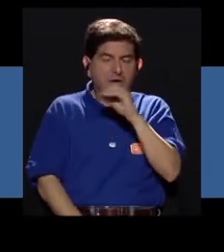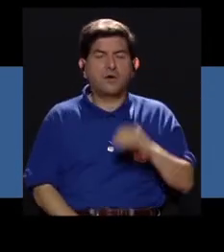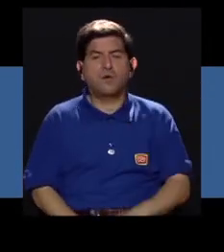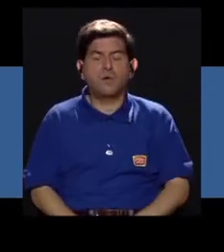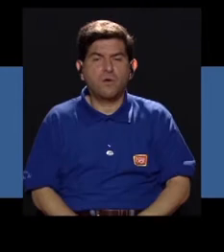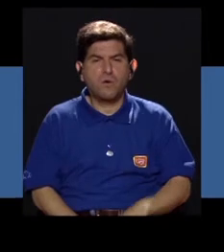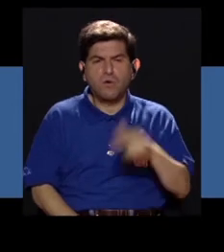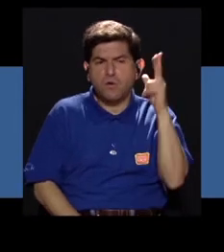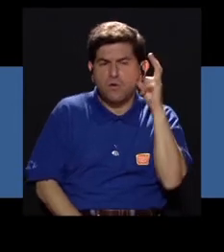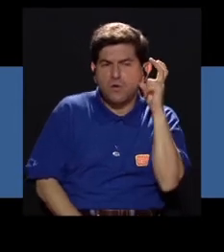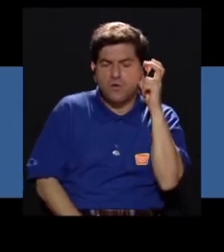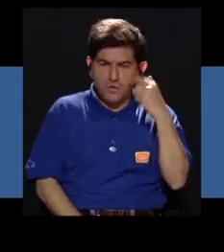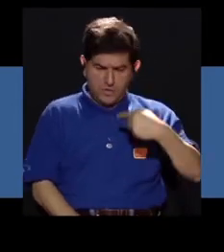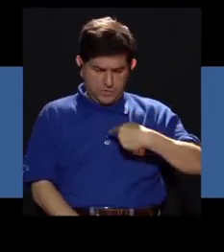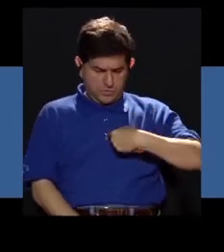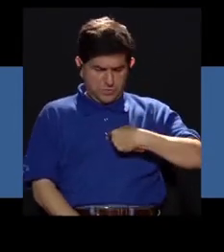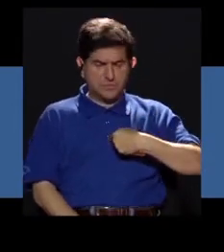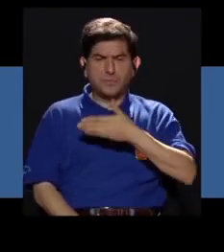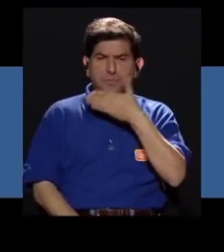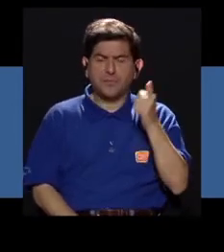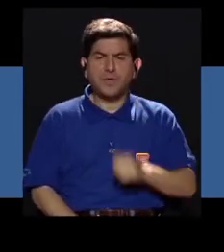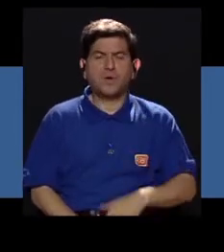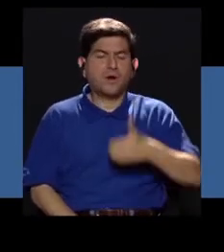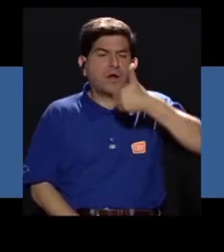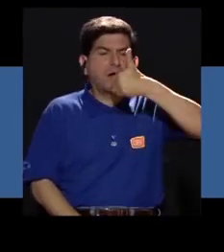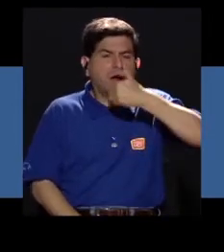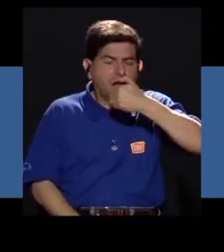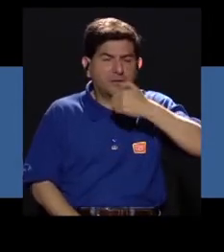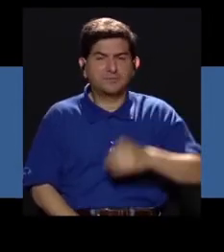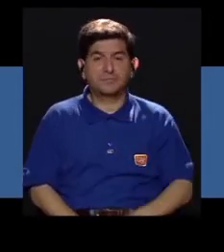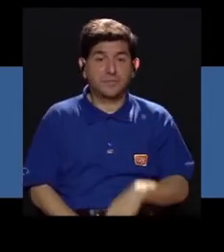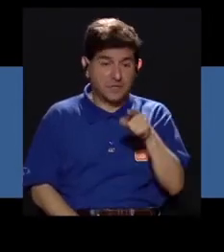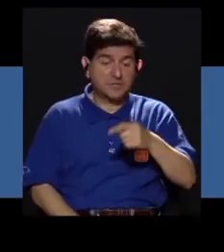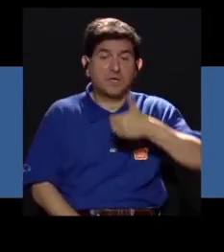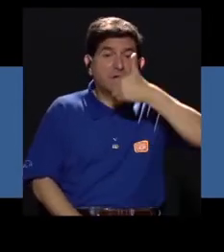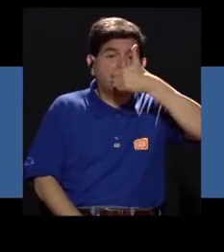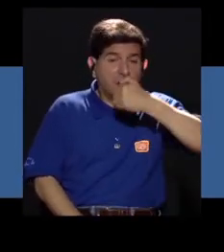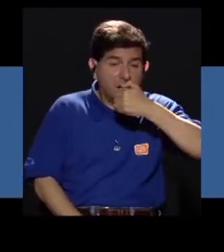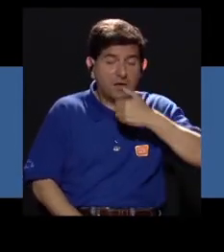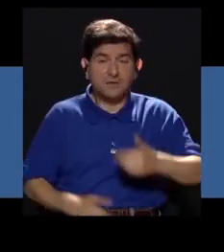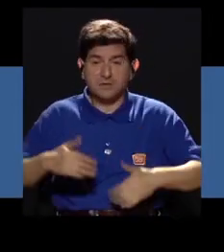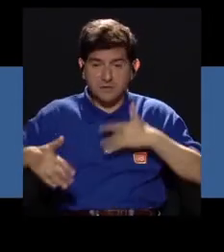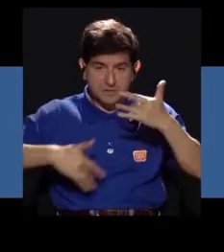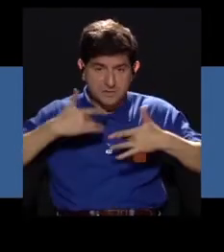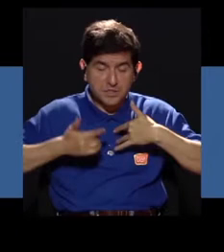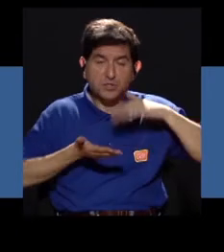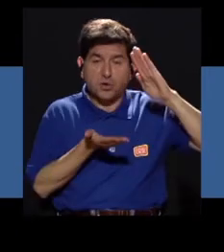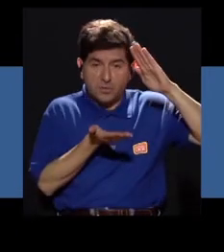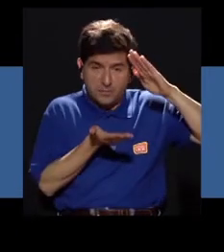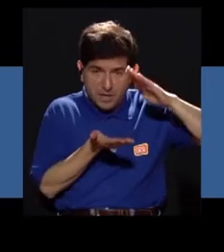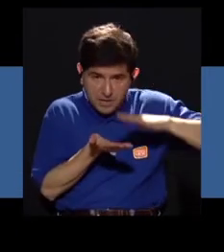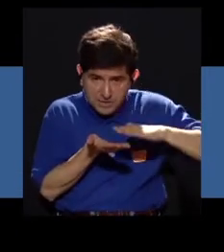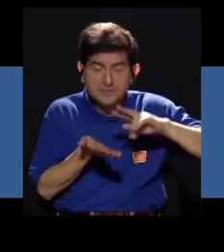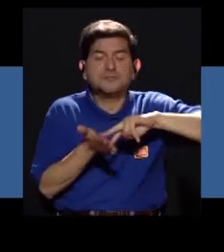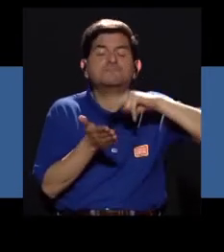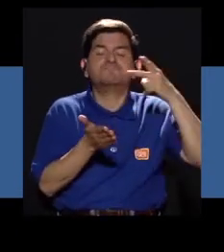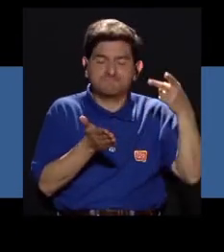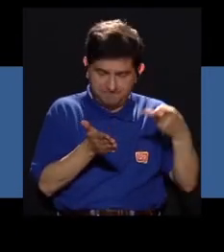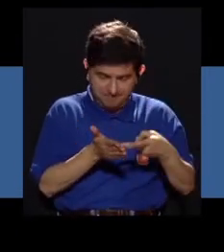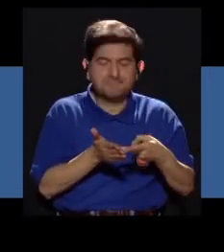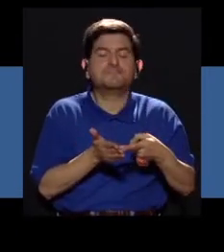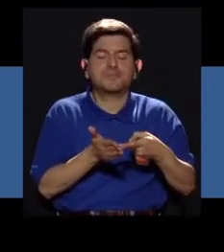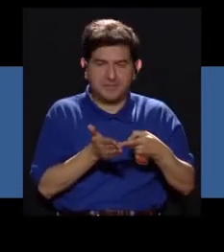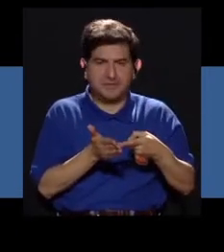o los ruidos que se escuchan en el pecho, pues utilizar el salbutamol. Si con el salbutamol los síntomas remiten, es porque